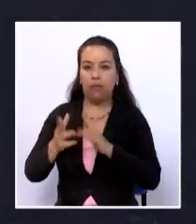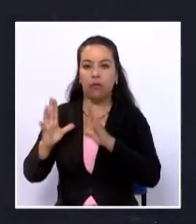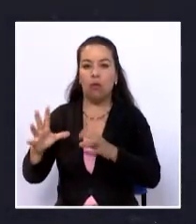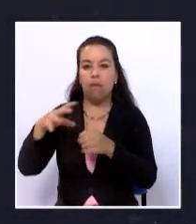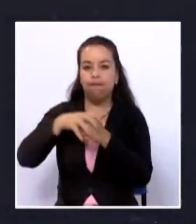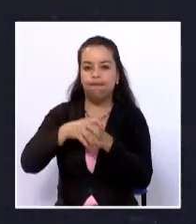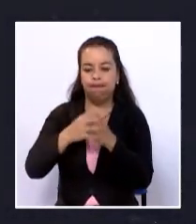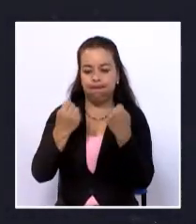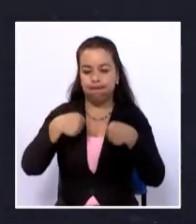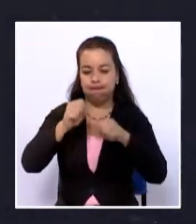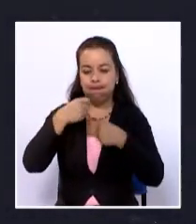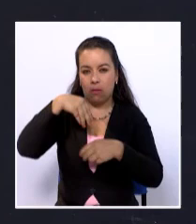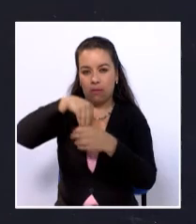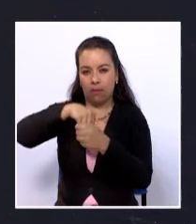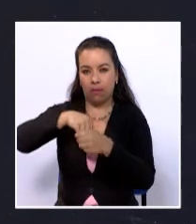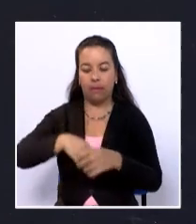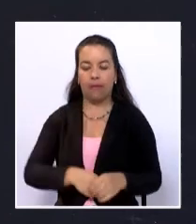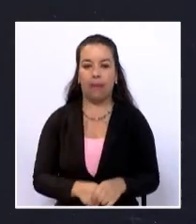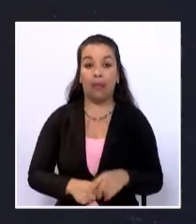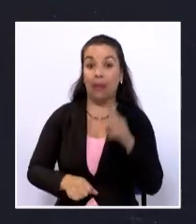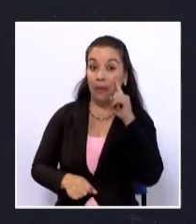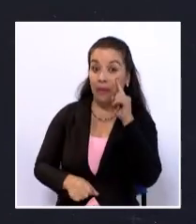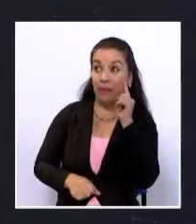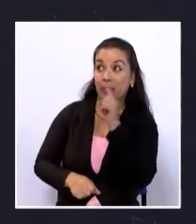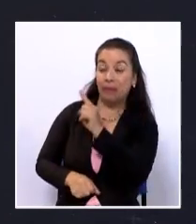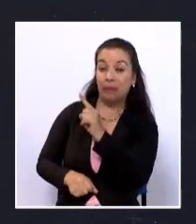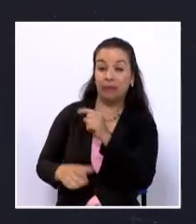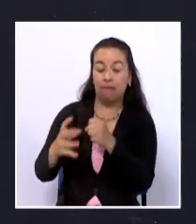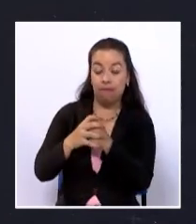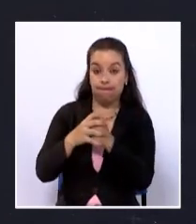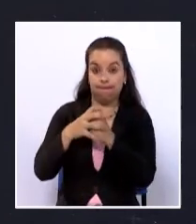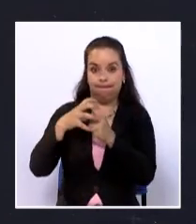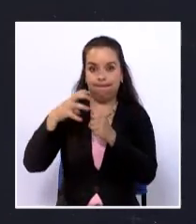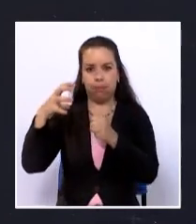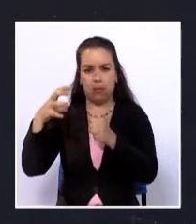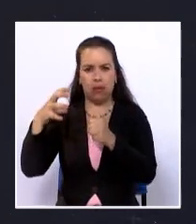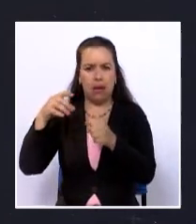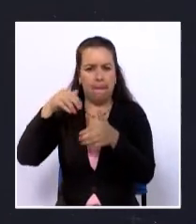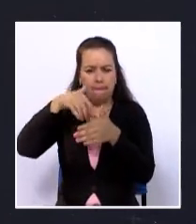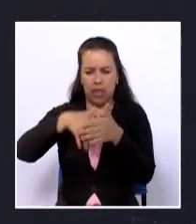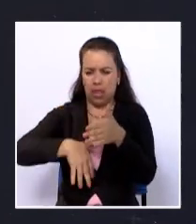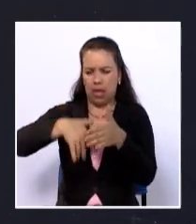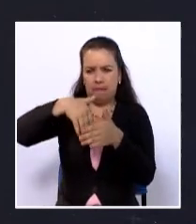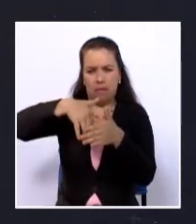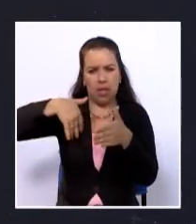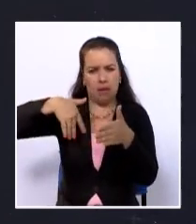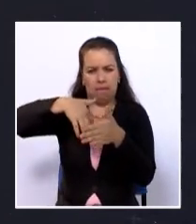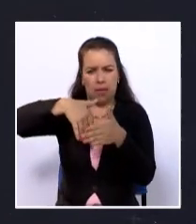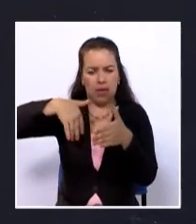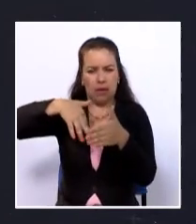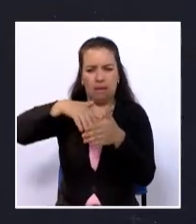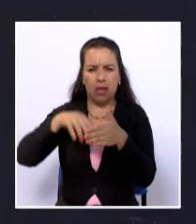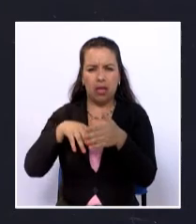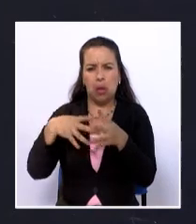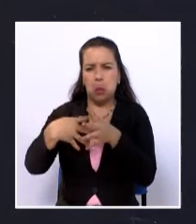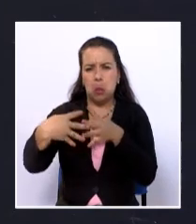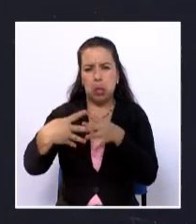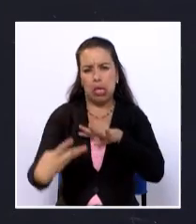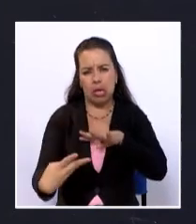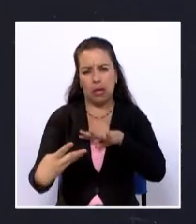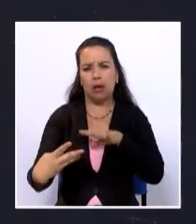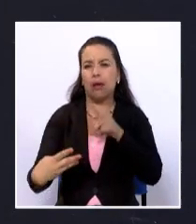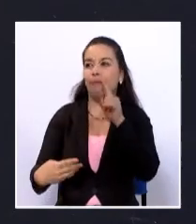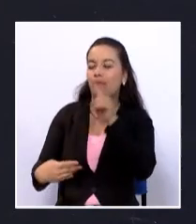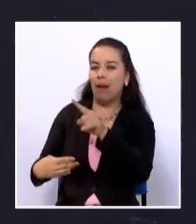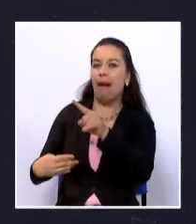por dentro entonces si usted ve que esto está aumentado de volumen que hay mucho líquido allí que este tendón se rompió usted va a